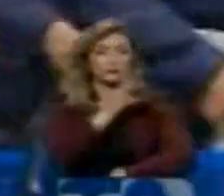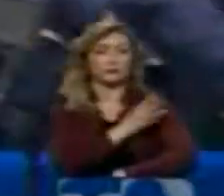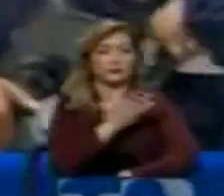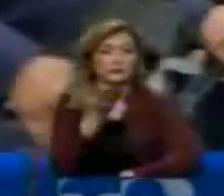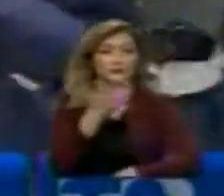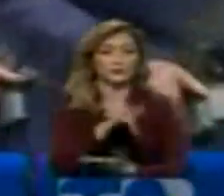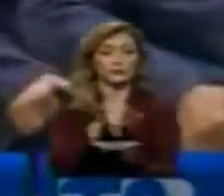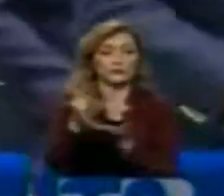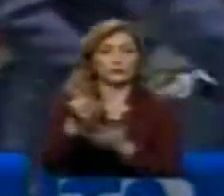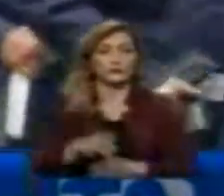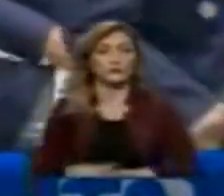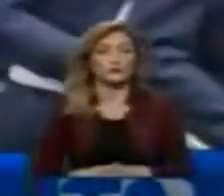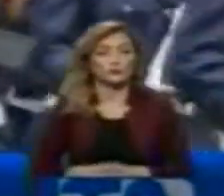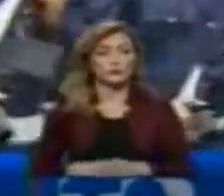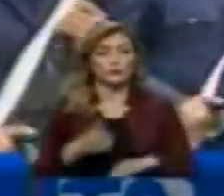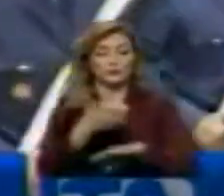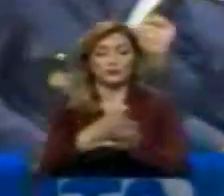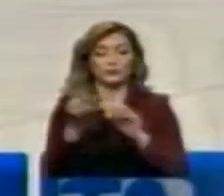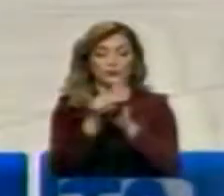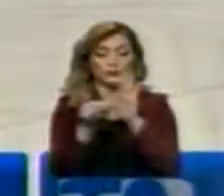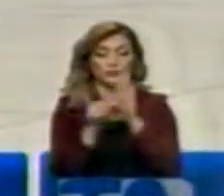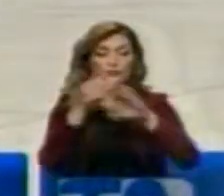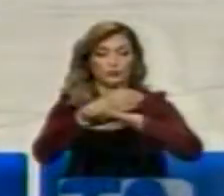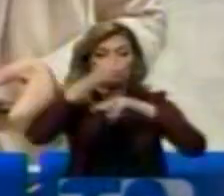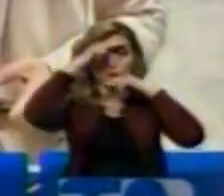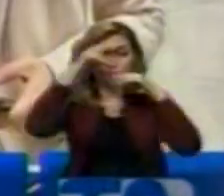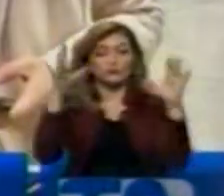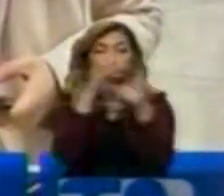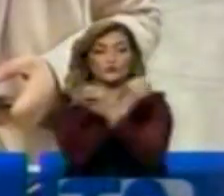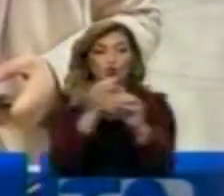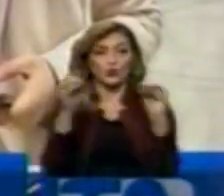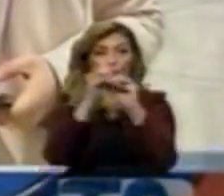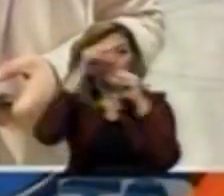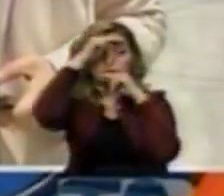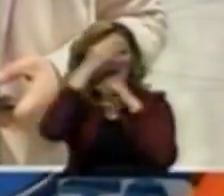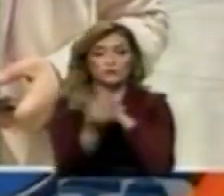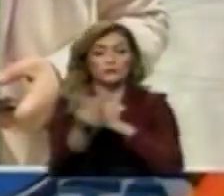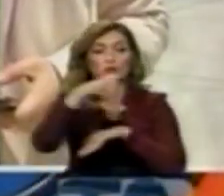Aérea. Nosotros ya le contamos más detalles en el Noticiero Estelar. Ustedes tienen más noticias. Muy buenas tardes.